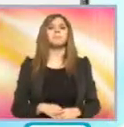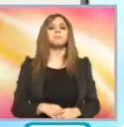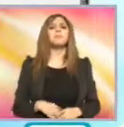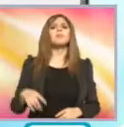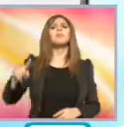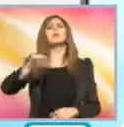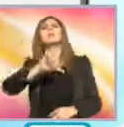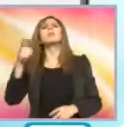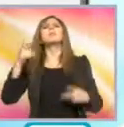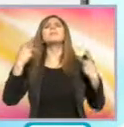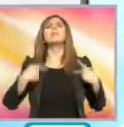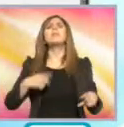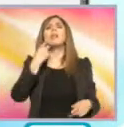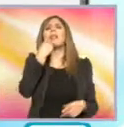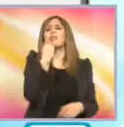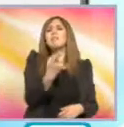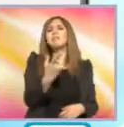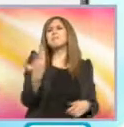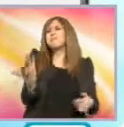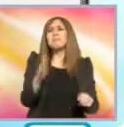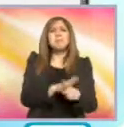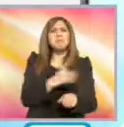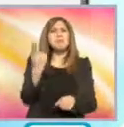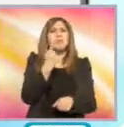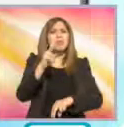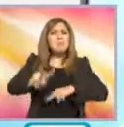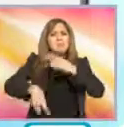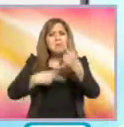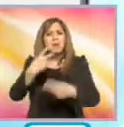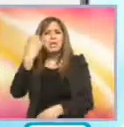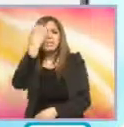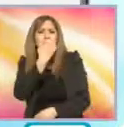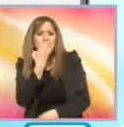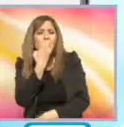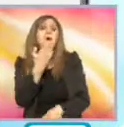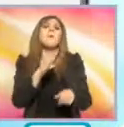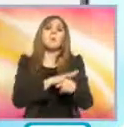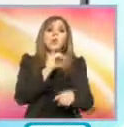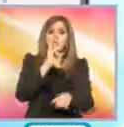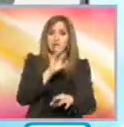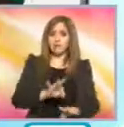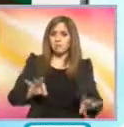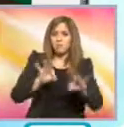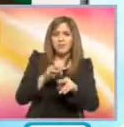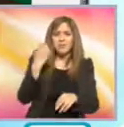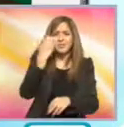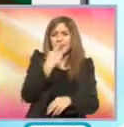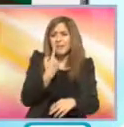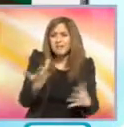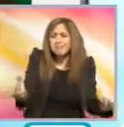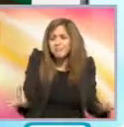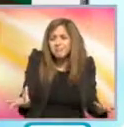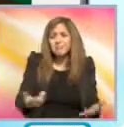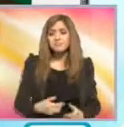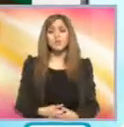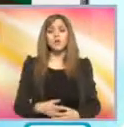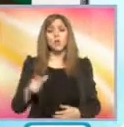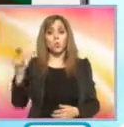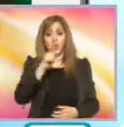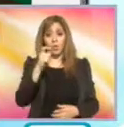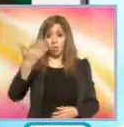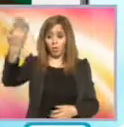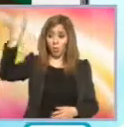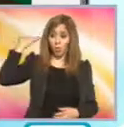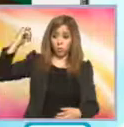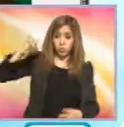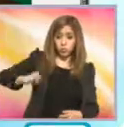a la escuela o por qué sí es importante la escuela se desprende? Pues porque en la antigüedad, ¿no? Cuando empezamos, ¿no? Con estos sistemas, con